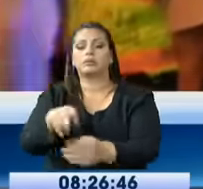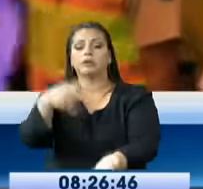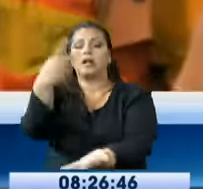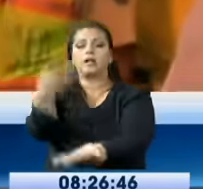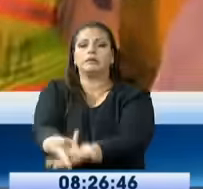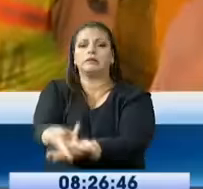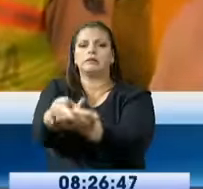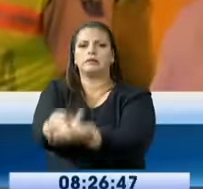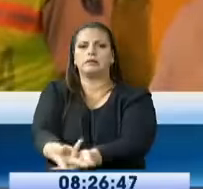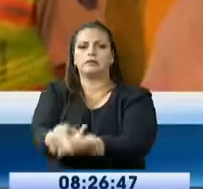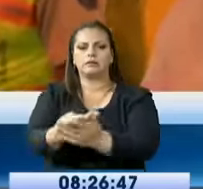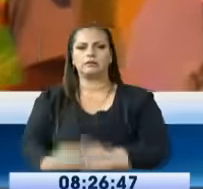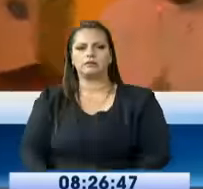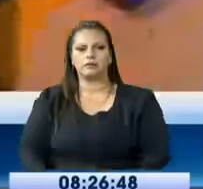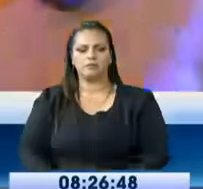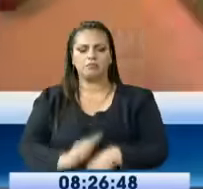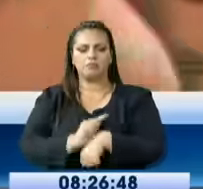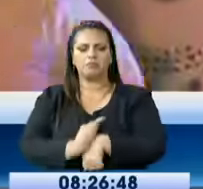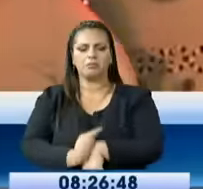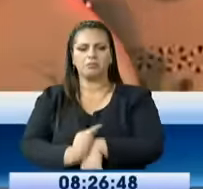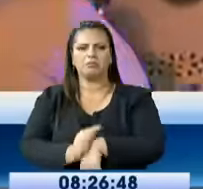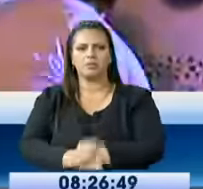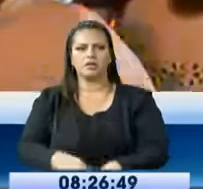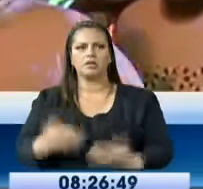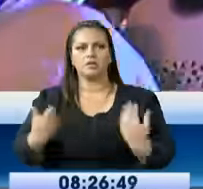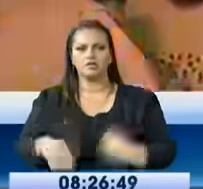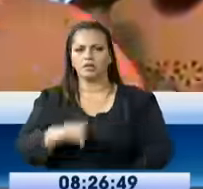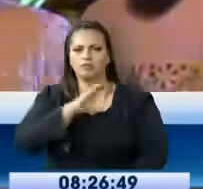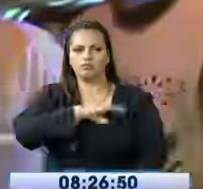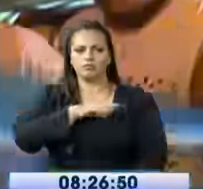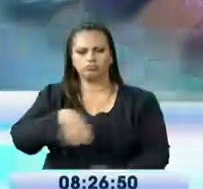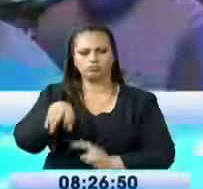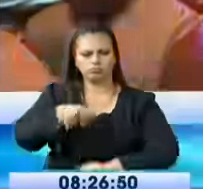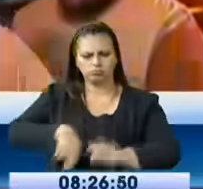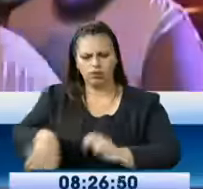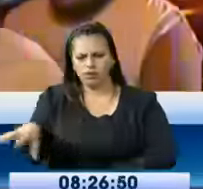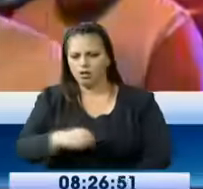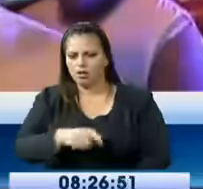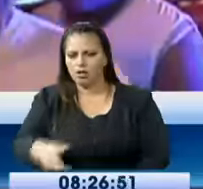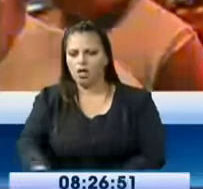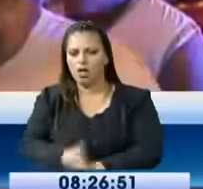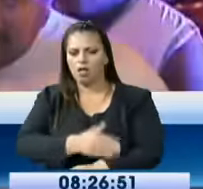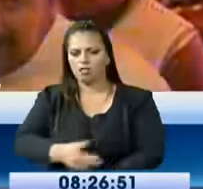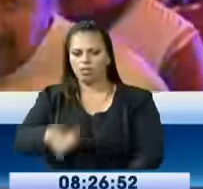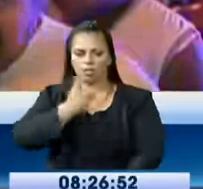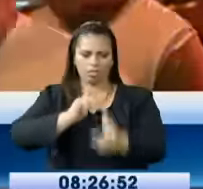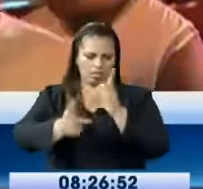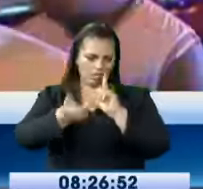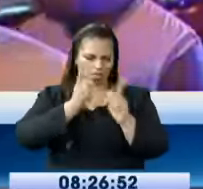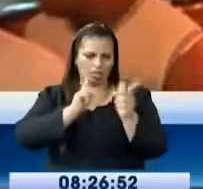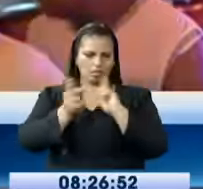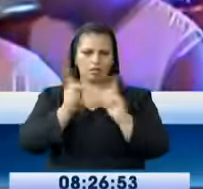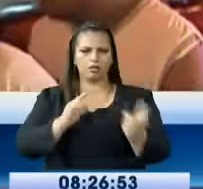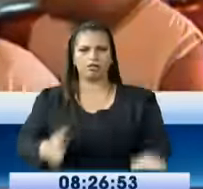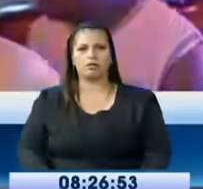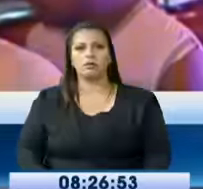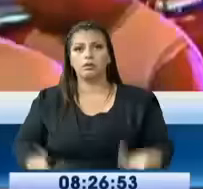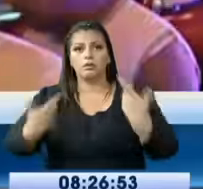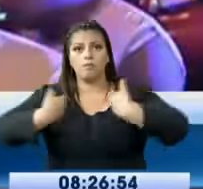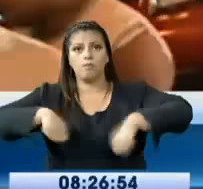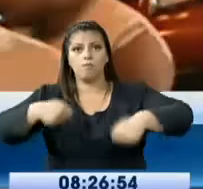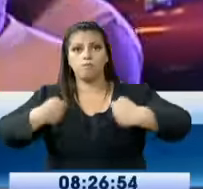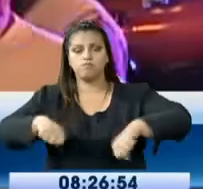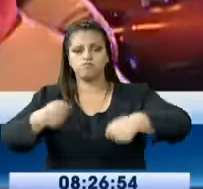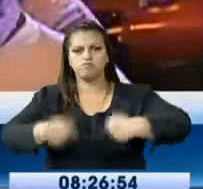por la central que el individuo se encuentra en estado etílico. El señor fue embestido por una moto, cogió rumbo desconocido. En el momento estábamos